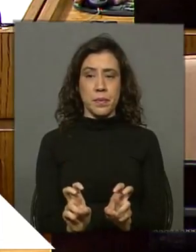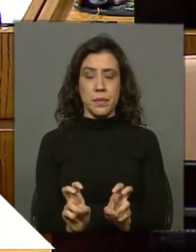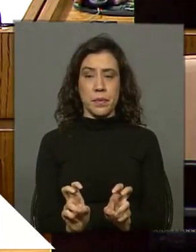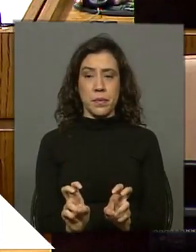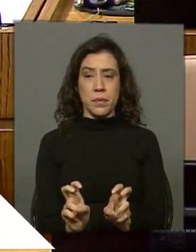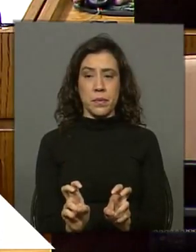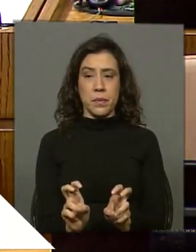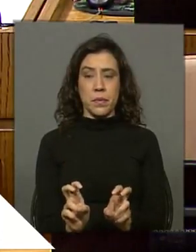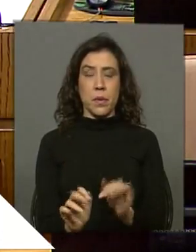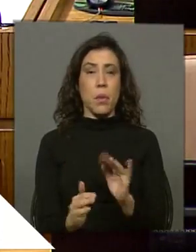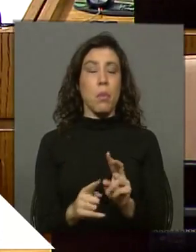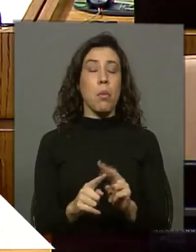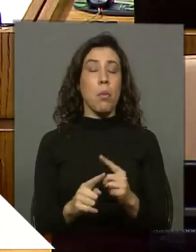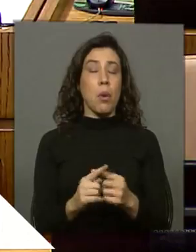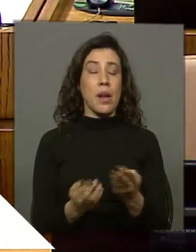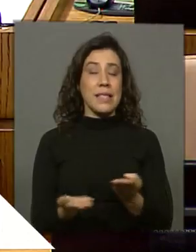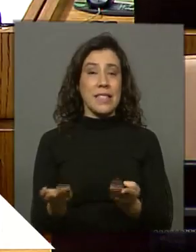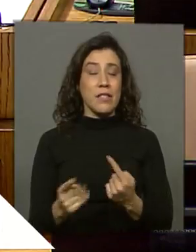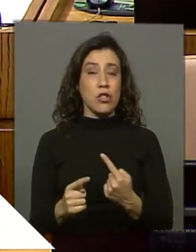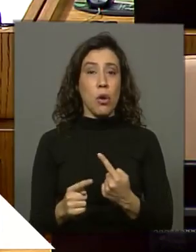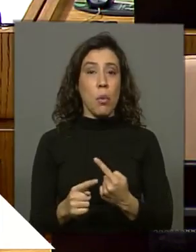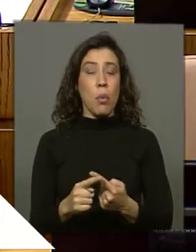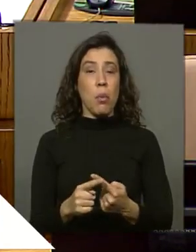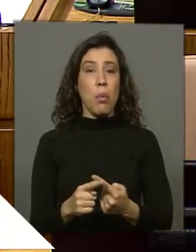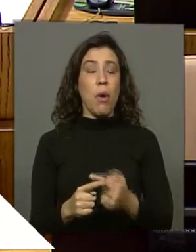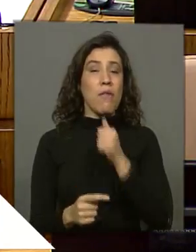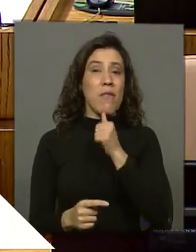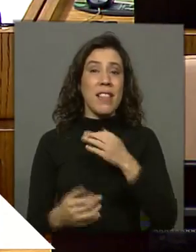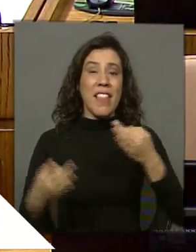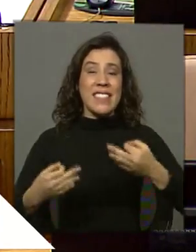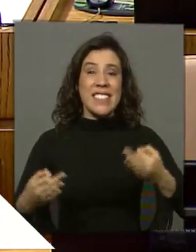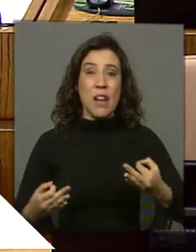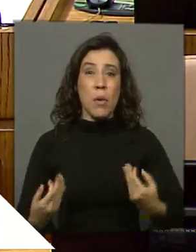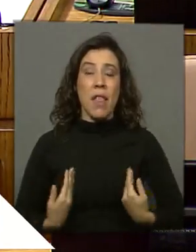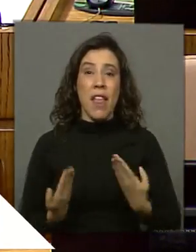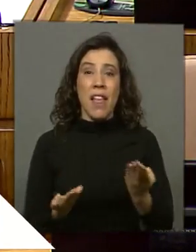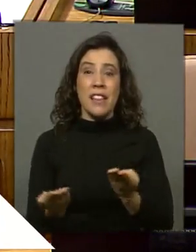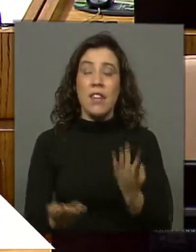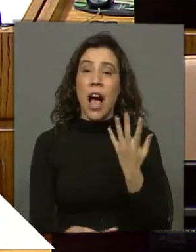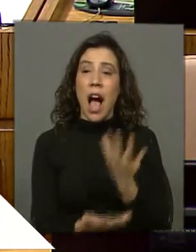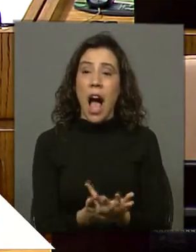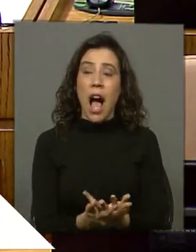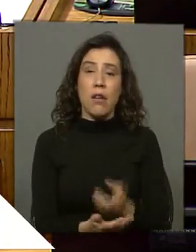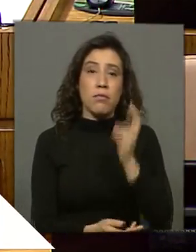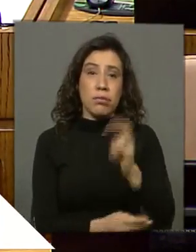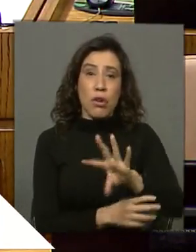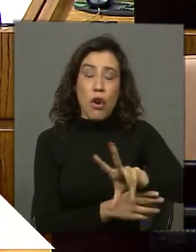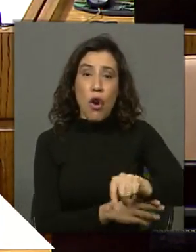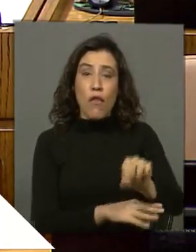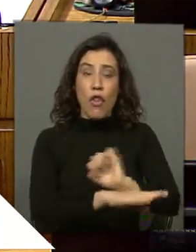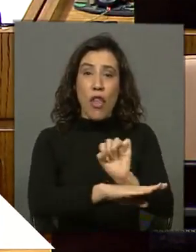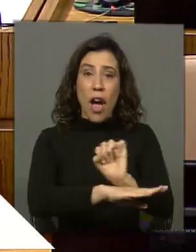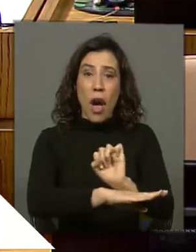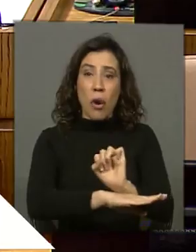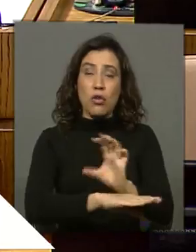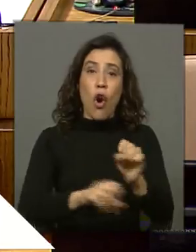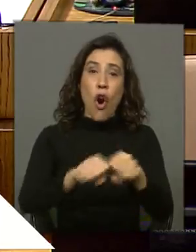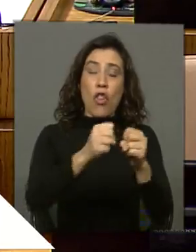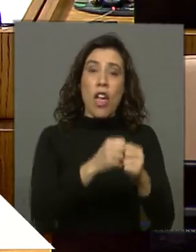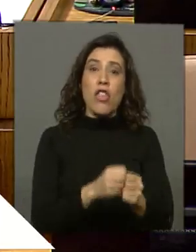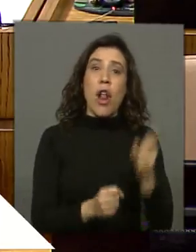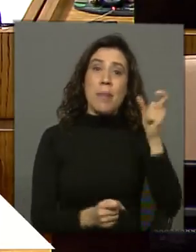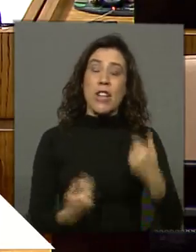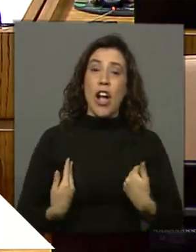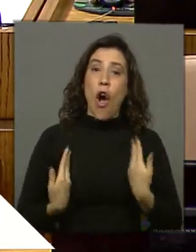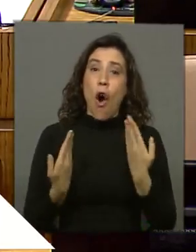si con ocasión del servicio como consecuencia de la falta de medidas de seguridad adecuadas en la prestación de este se producen hurtos o robos de vehículo o daño en estos el proveedor